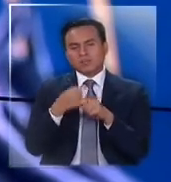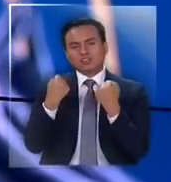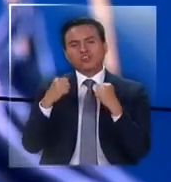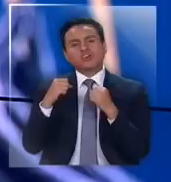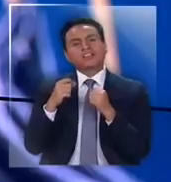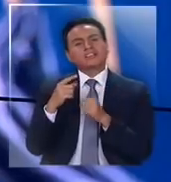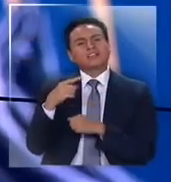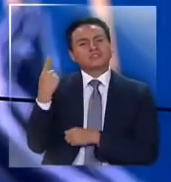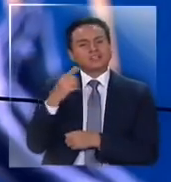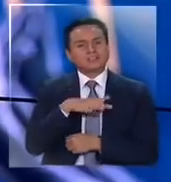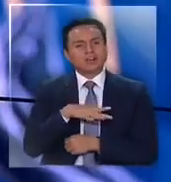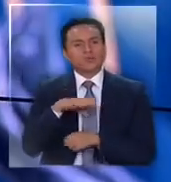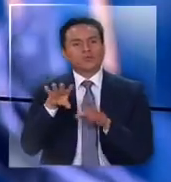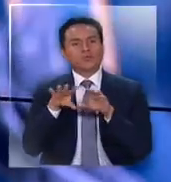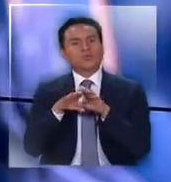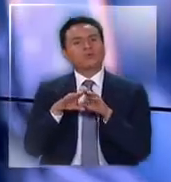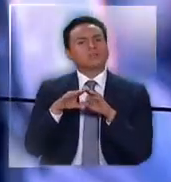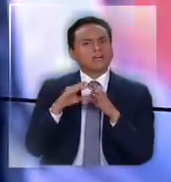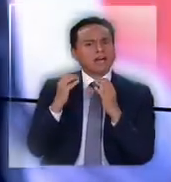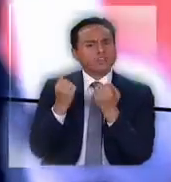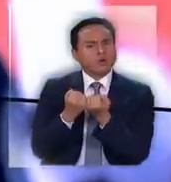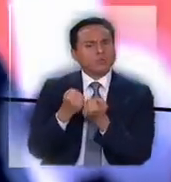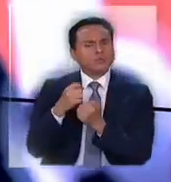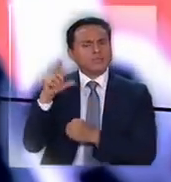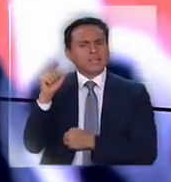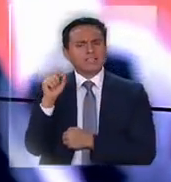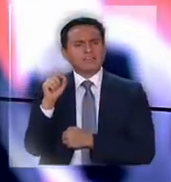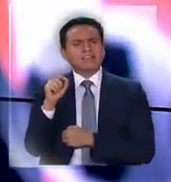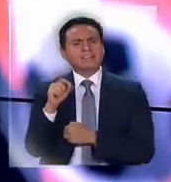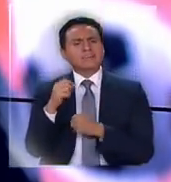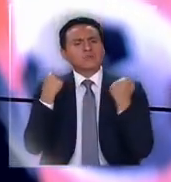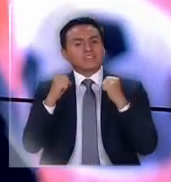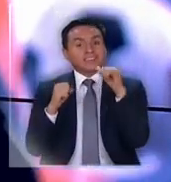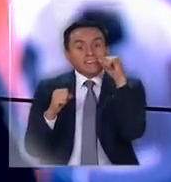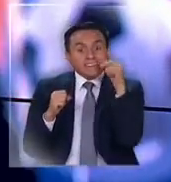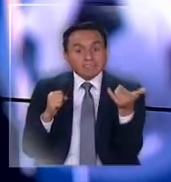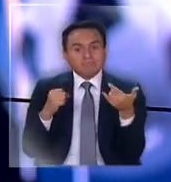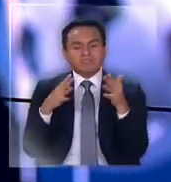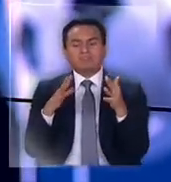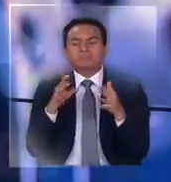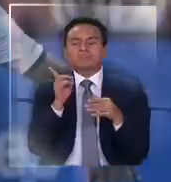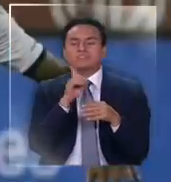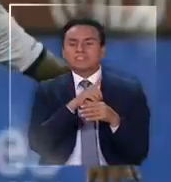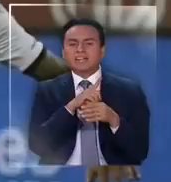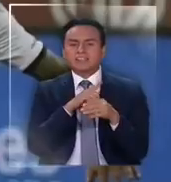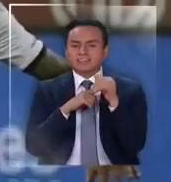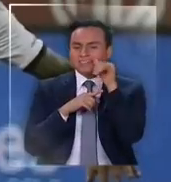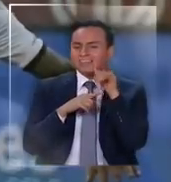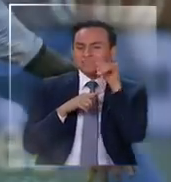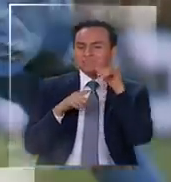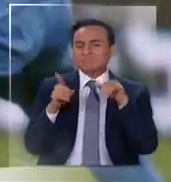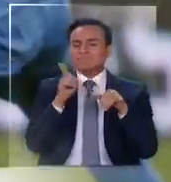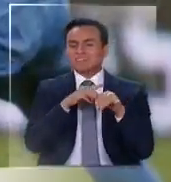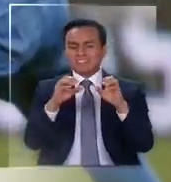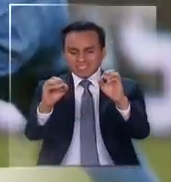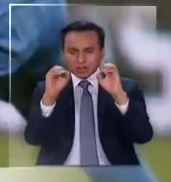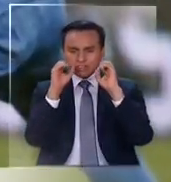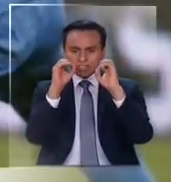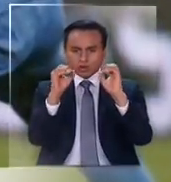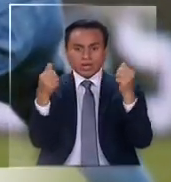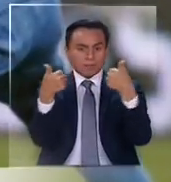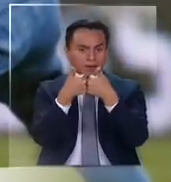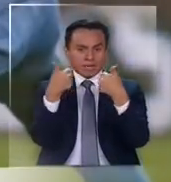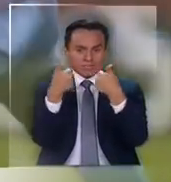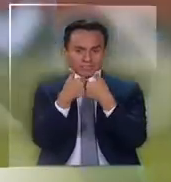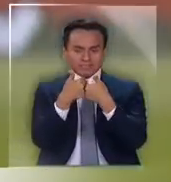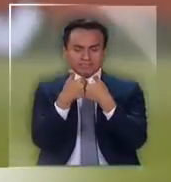Nacional, jugando en el Estadio Monumental frente a Deportes Iquique. Resultado final 0-0. Empate